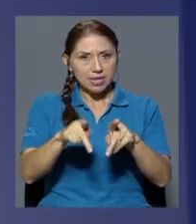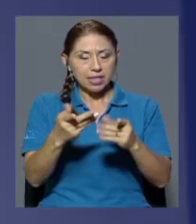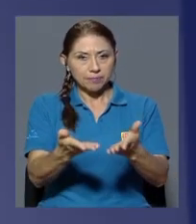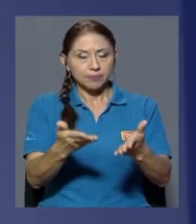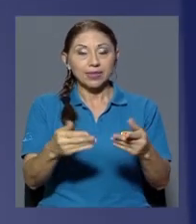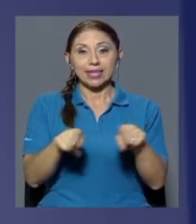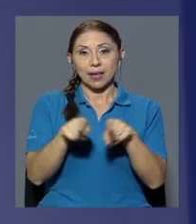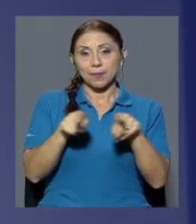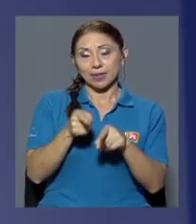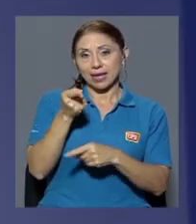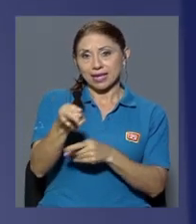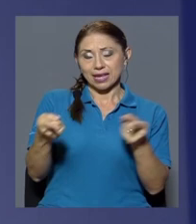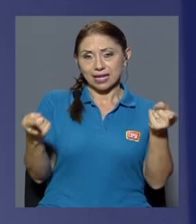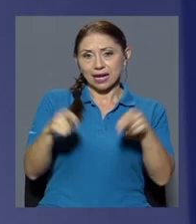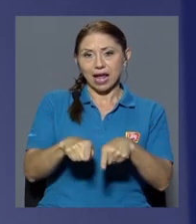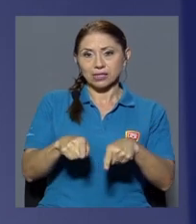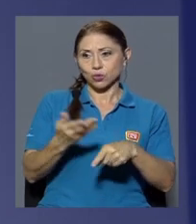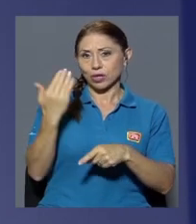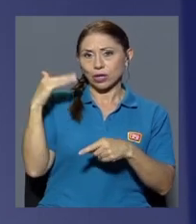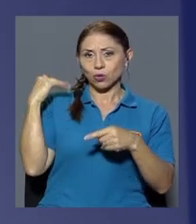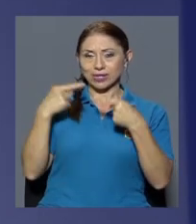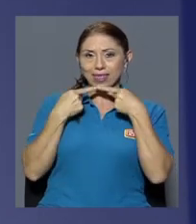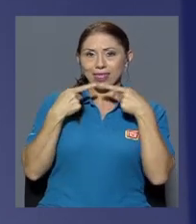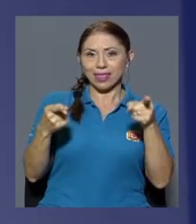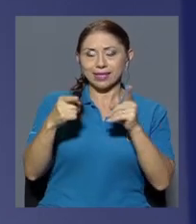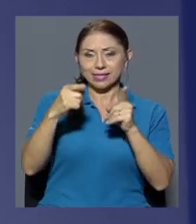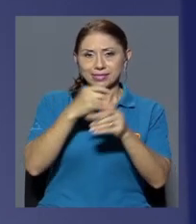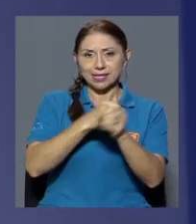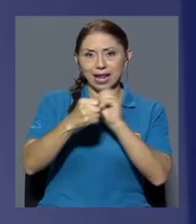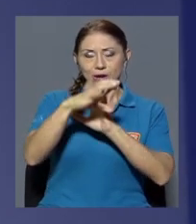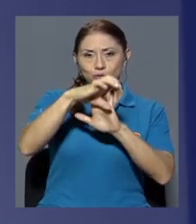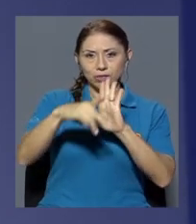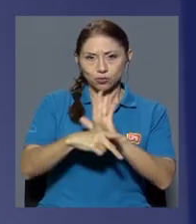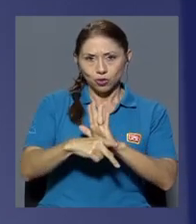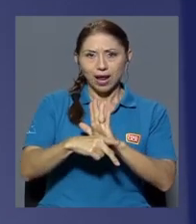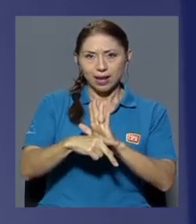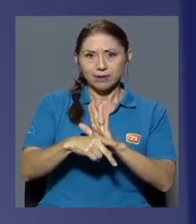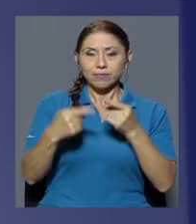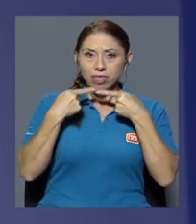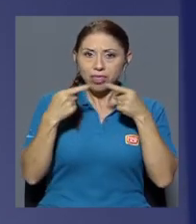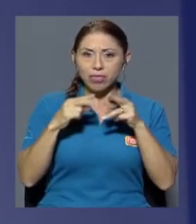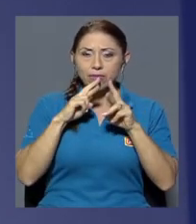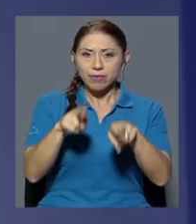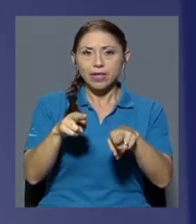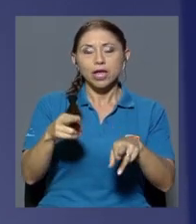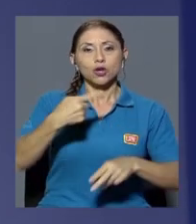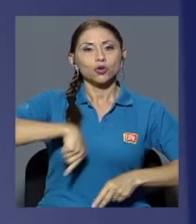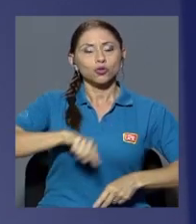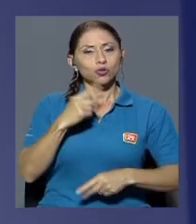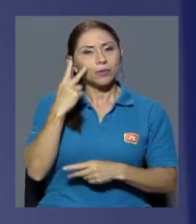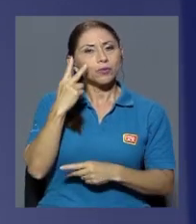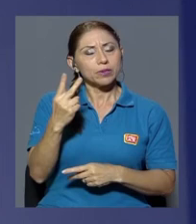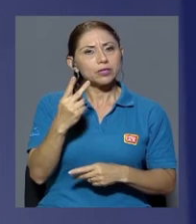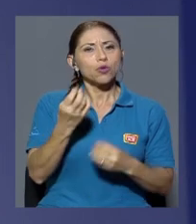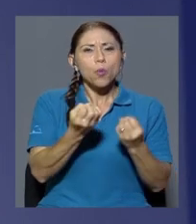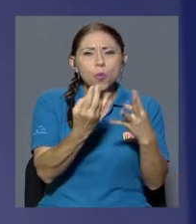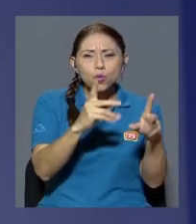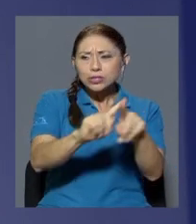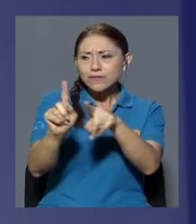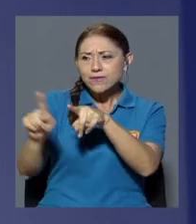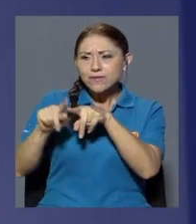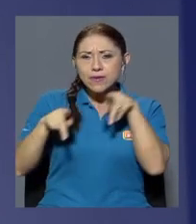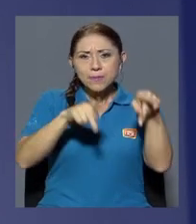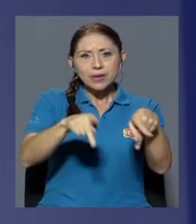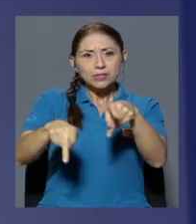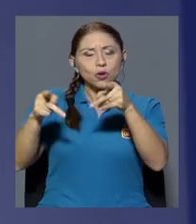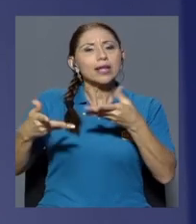inclusive en el caso del pronunciamiento que en realidad es a la constitucional hemos visto como punto de referencia una gran cantidad de personas que